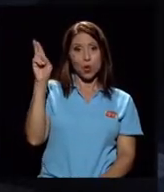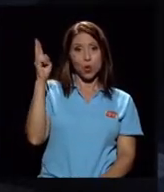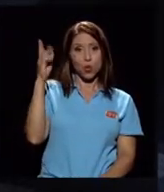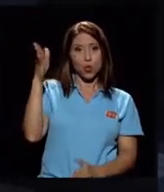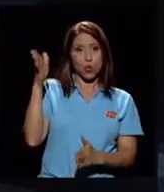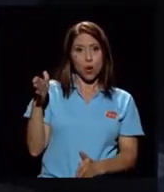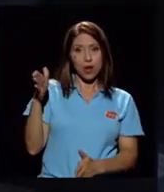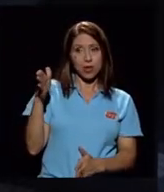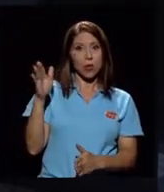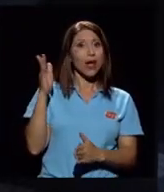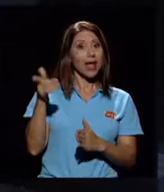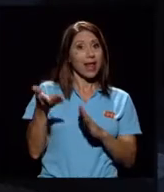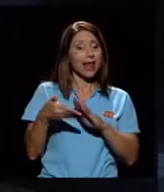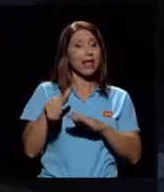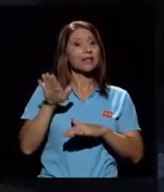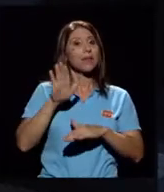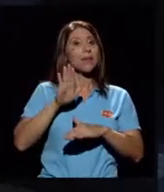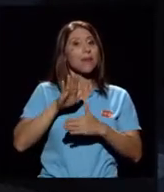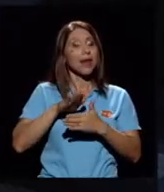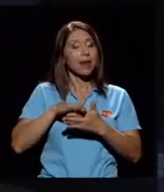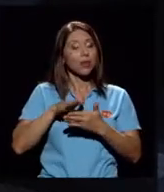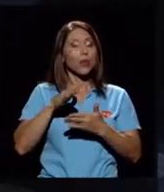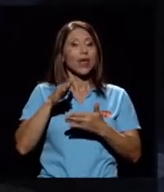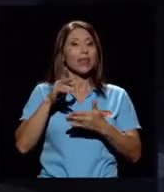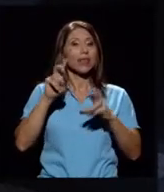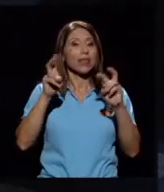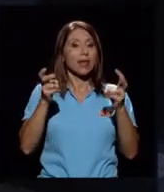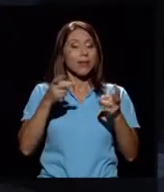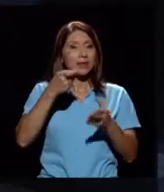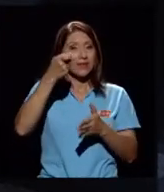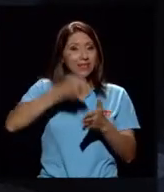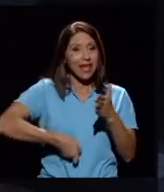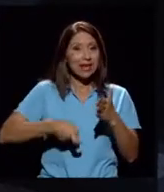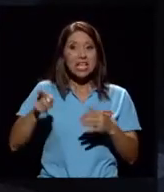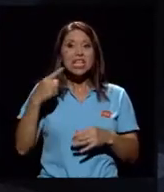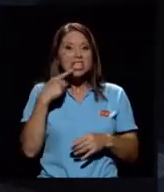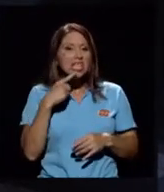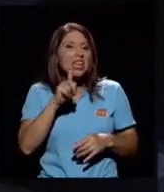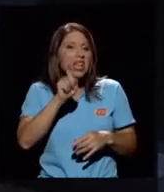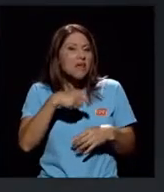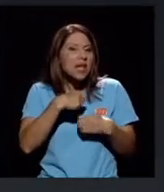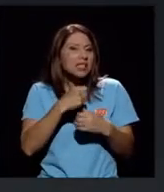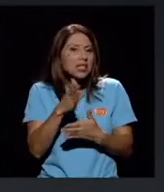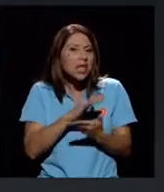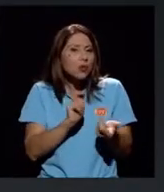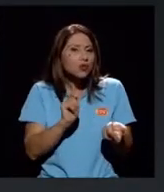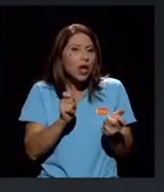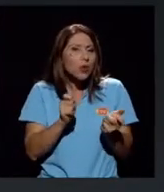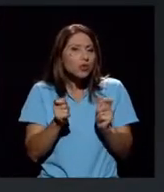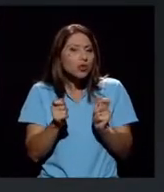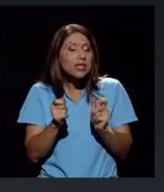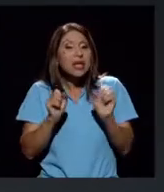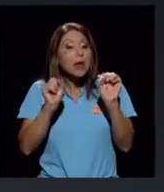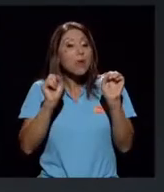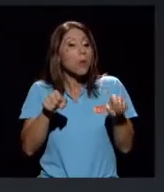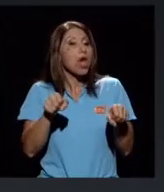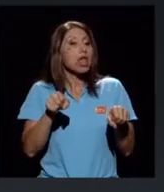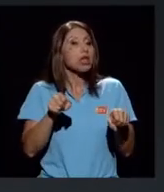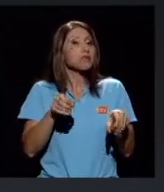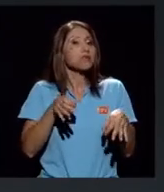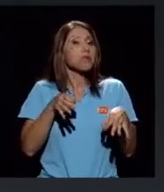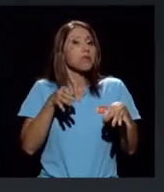que de alguna manera hay que hacer unos ajustes y que si nos que podrían no hacer ese pero entonces lo que ocurría es que si se